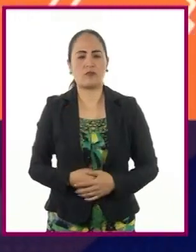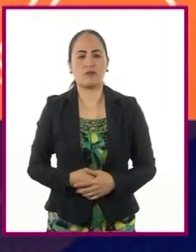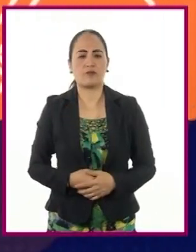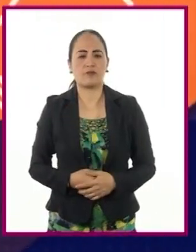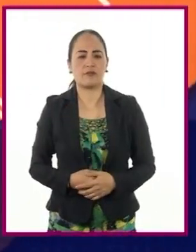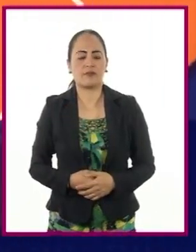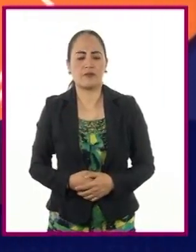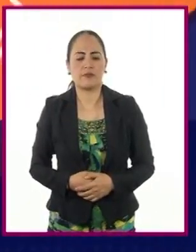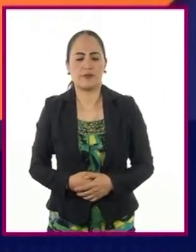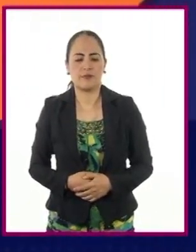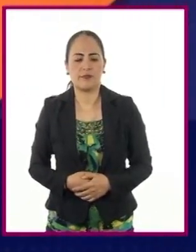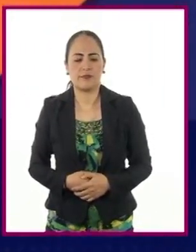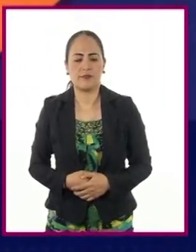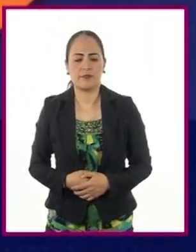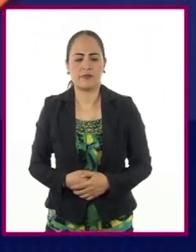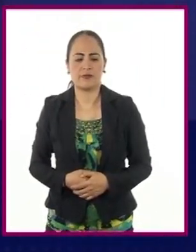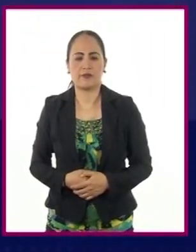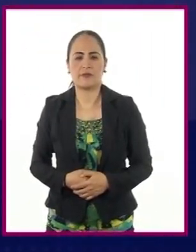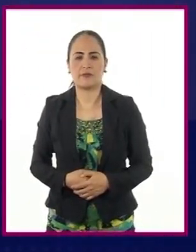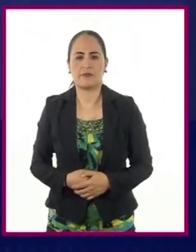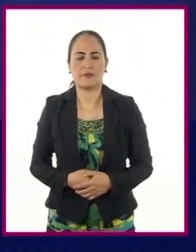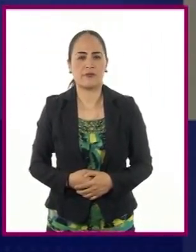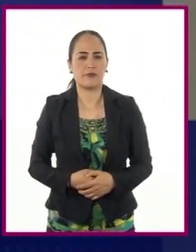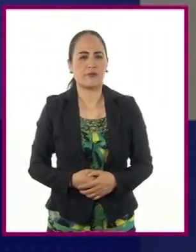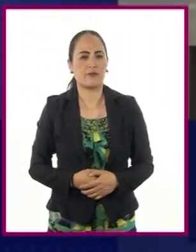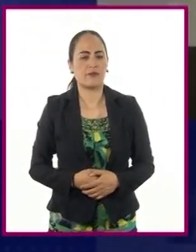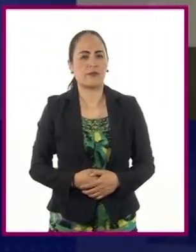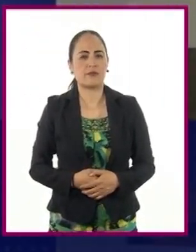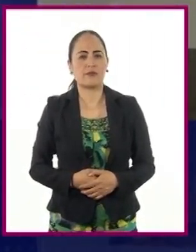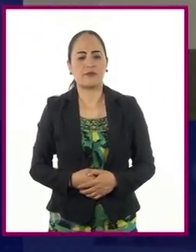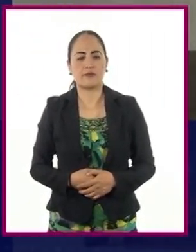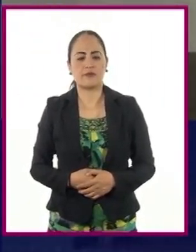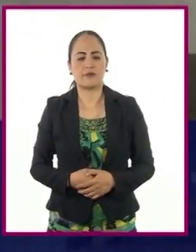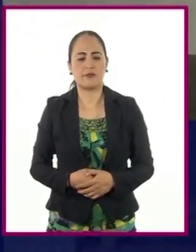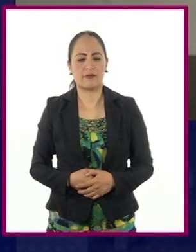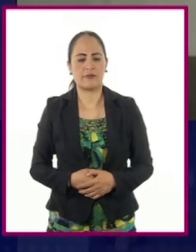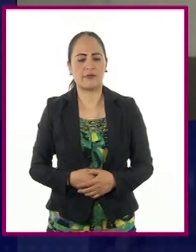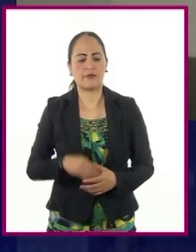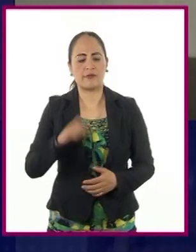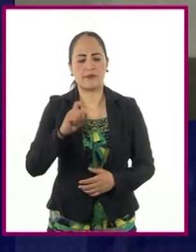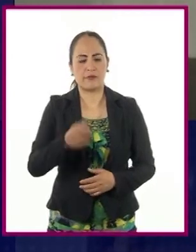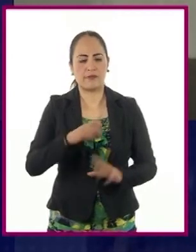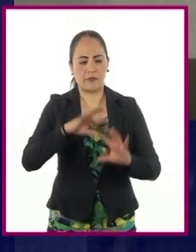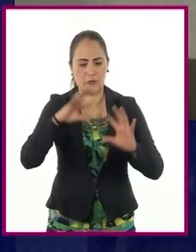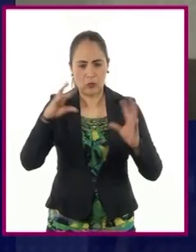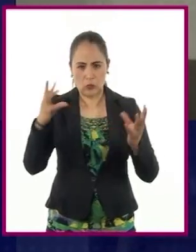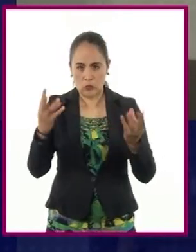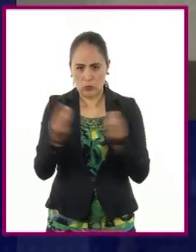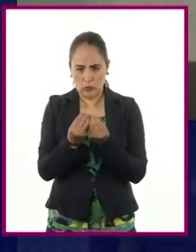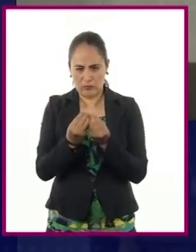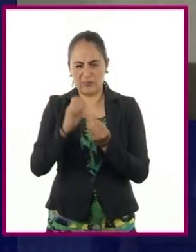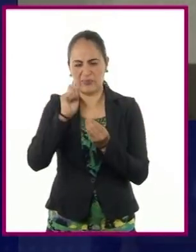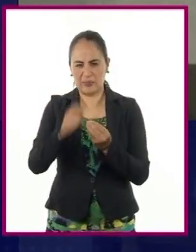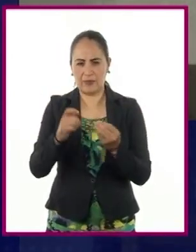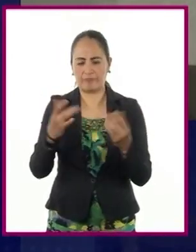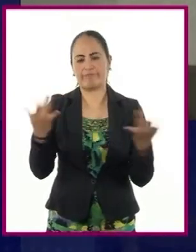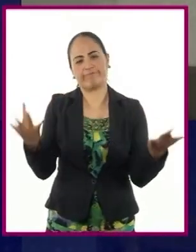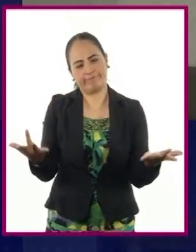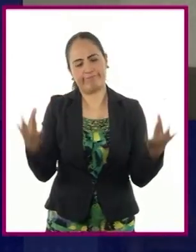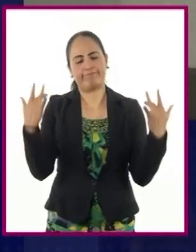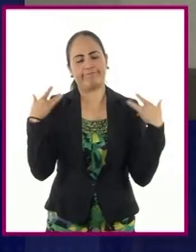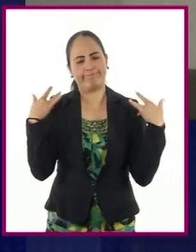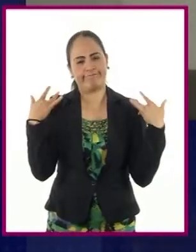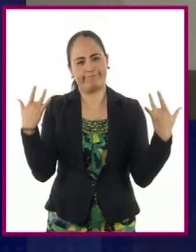los elementos que lo forman siempre da como resultado 0. Eso significa que el compuesto es